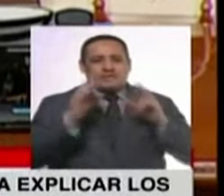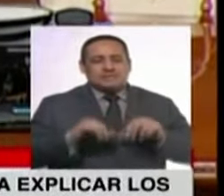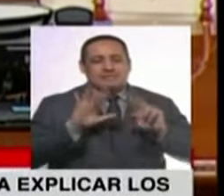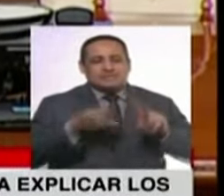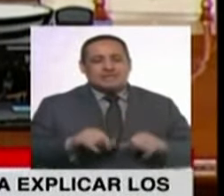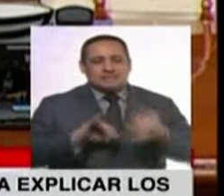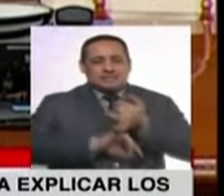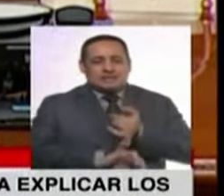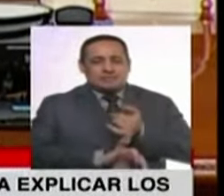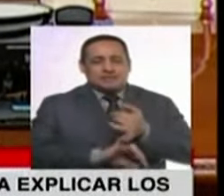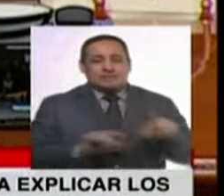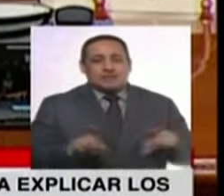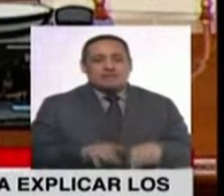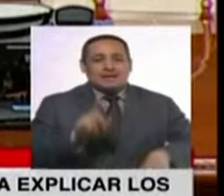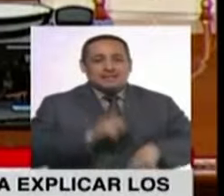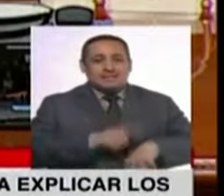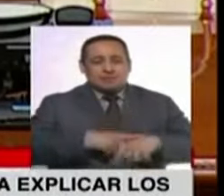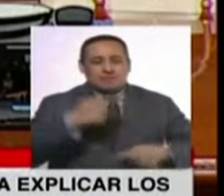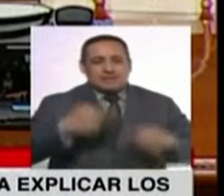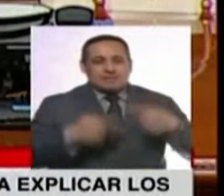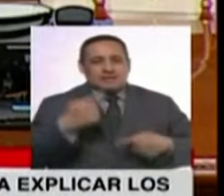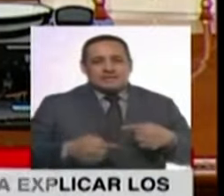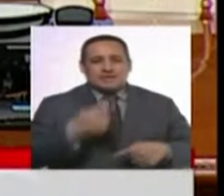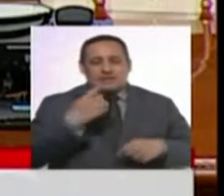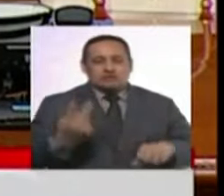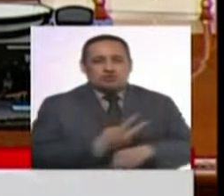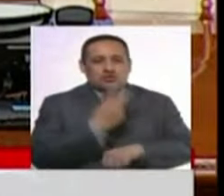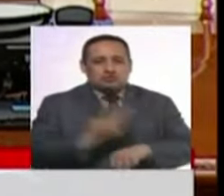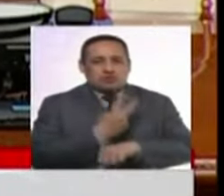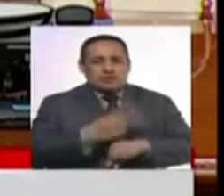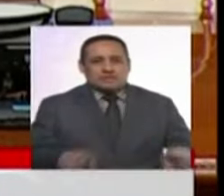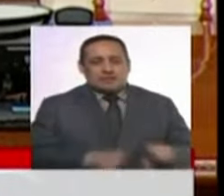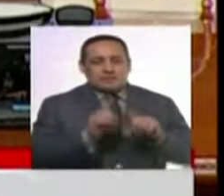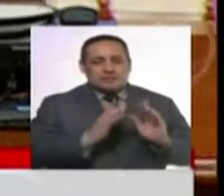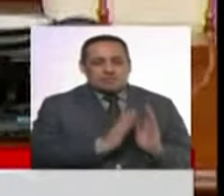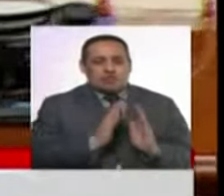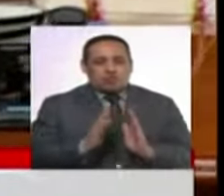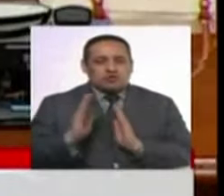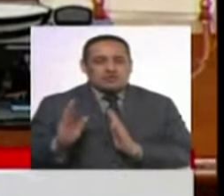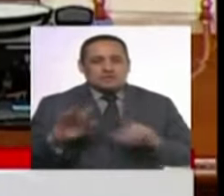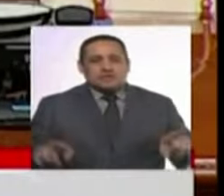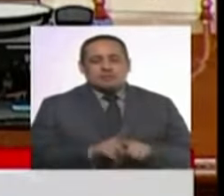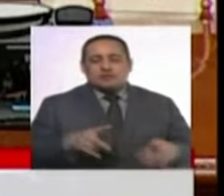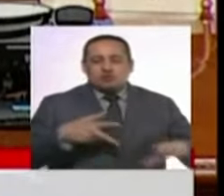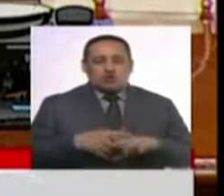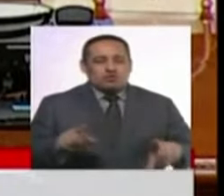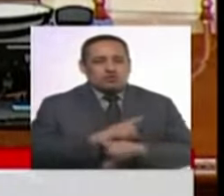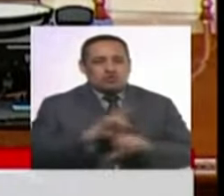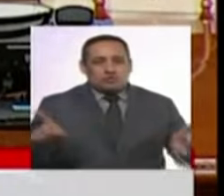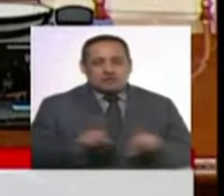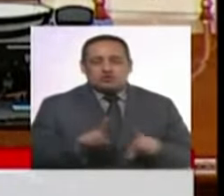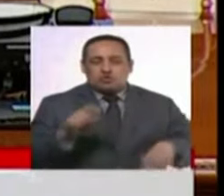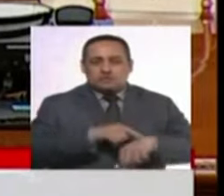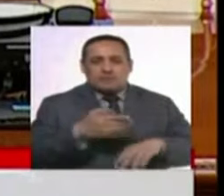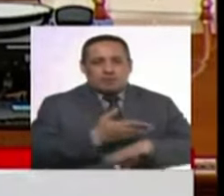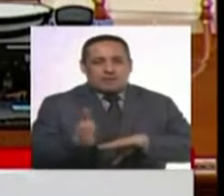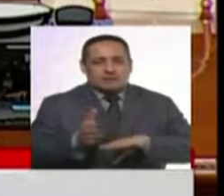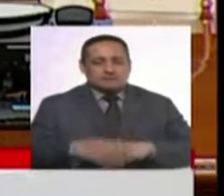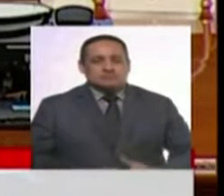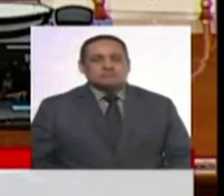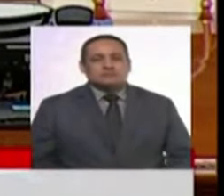septiembre el tiempo para el debate será de dos horas de manera proporcional sin interrupciones y sin tiempo